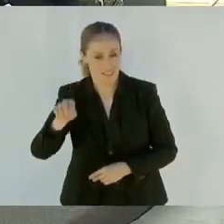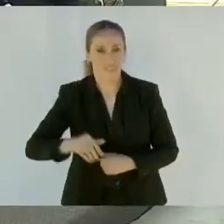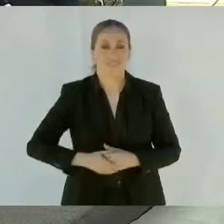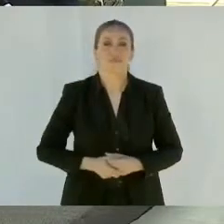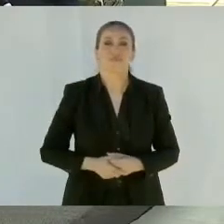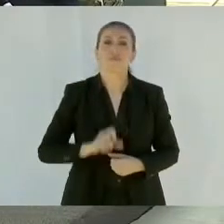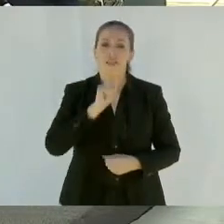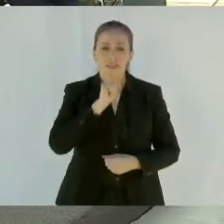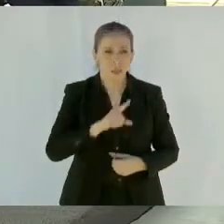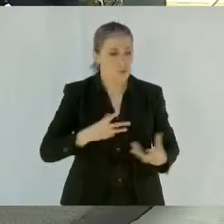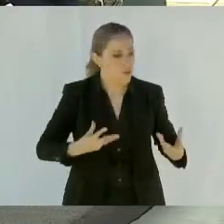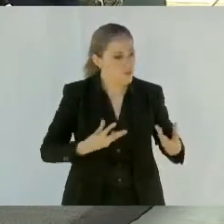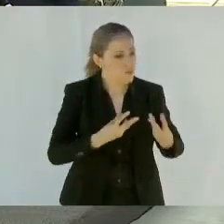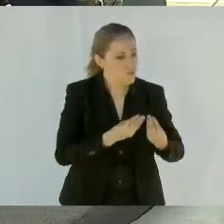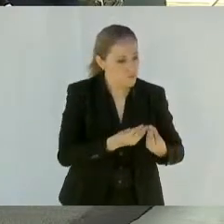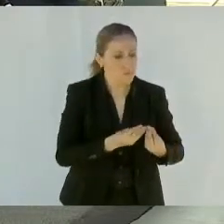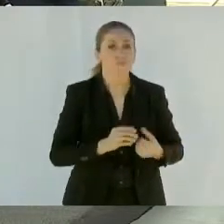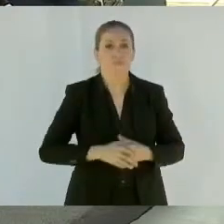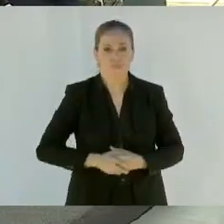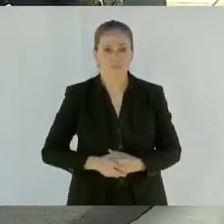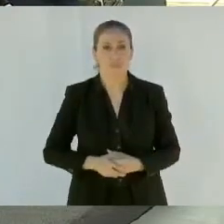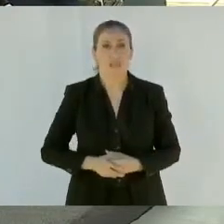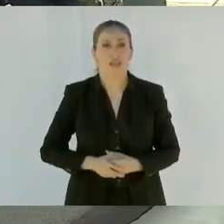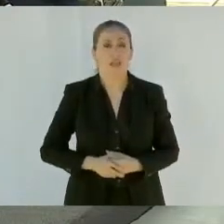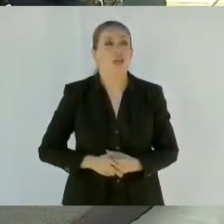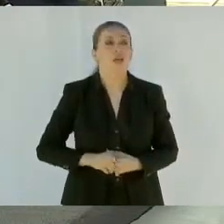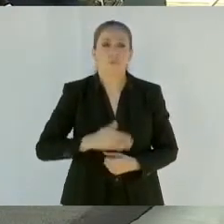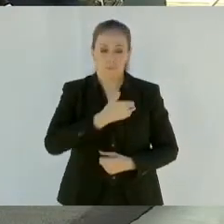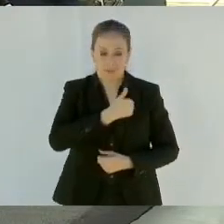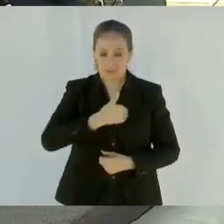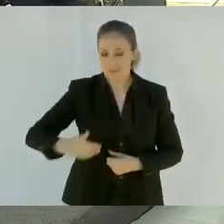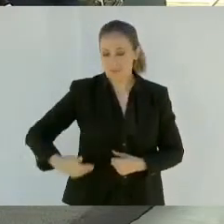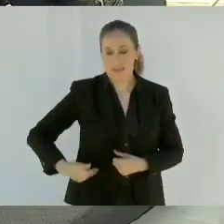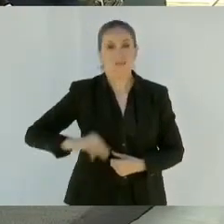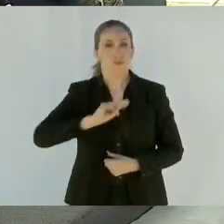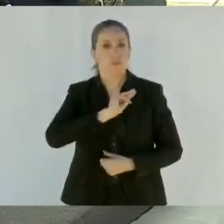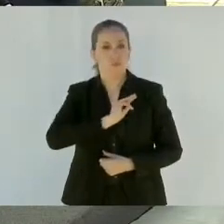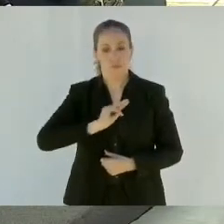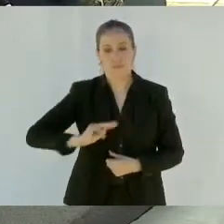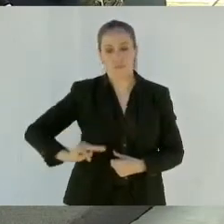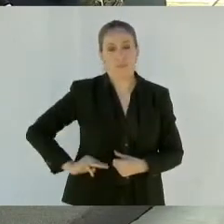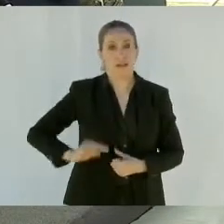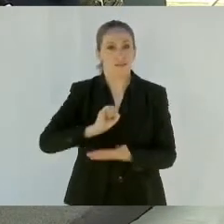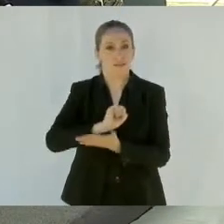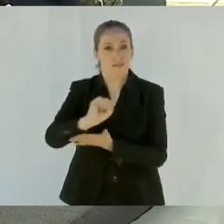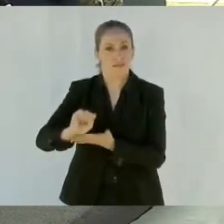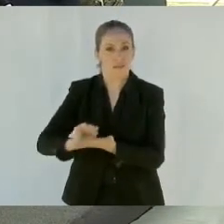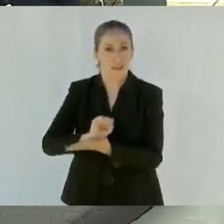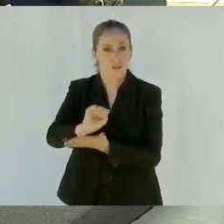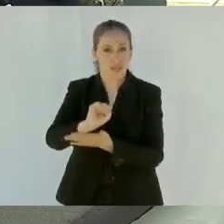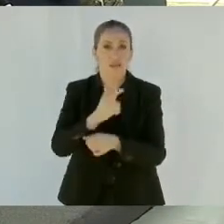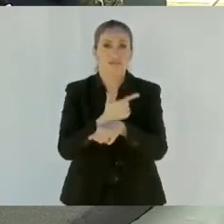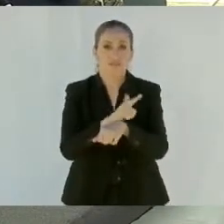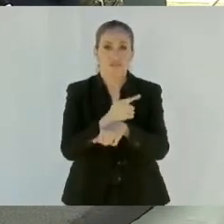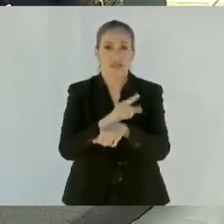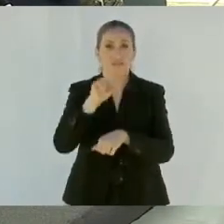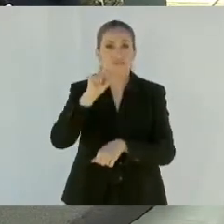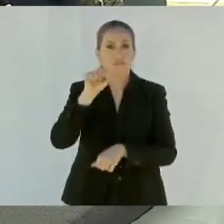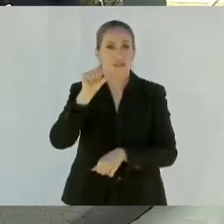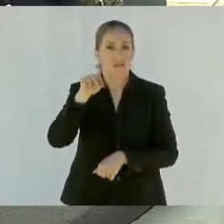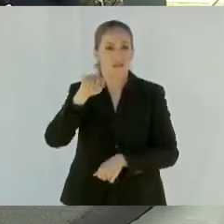de el ciudadano presidente municipal de Sabinas, licenciado Daniel